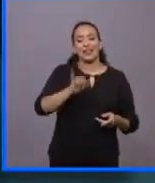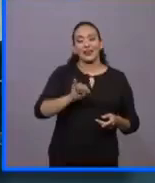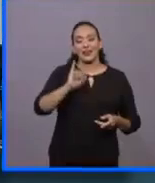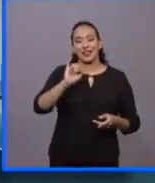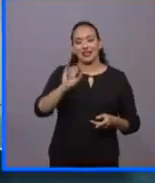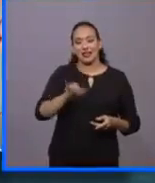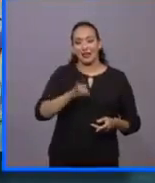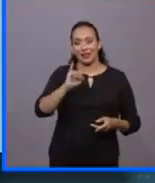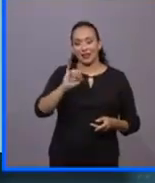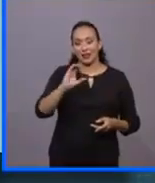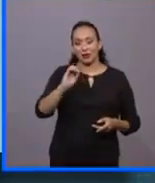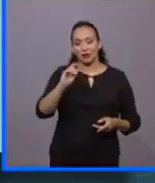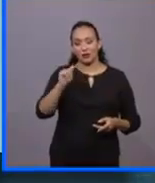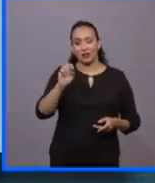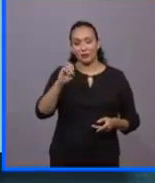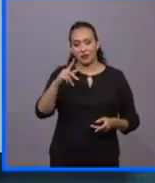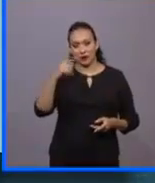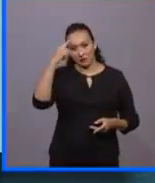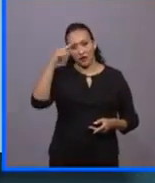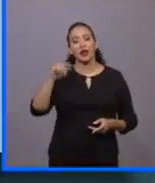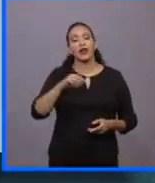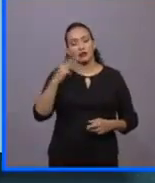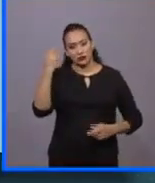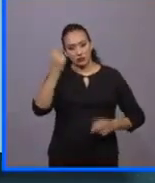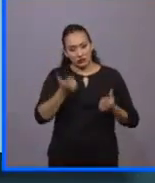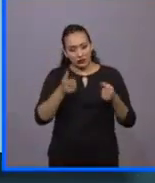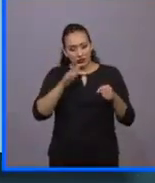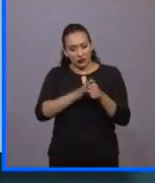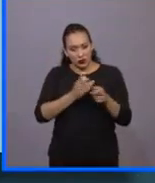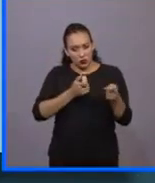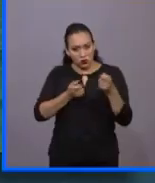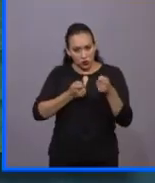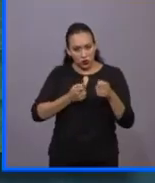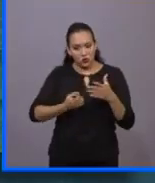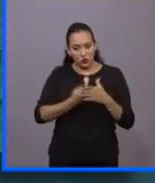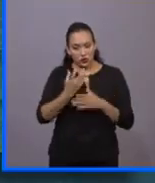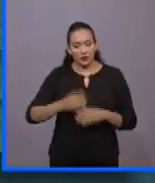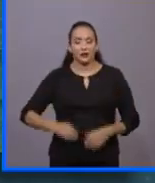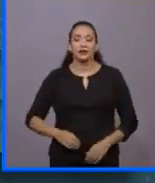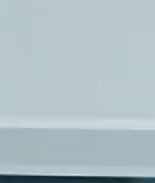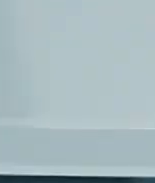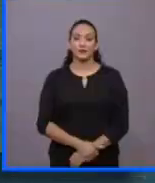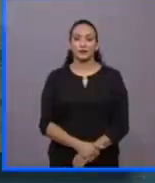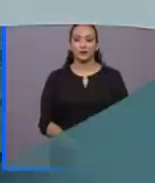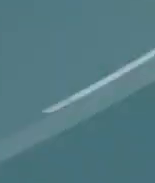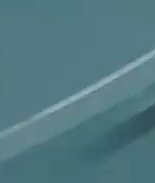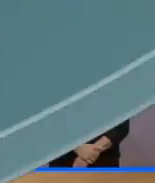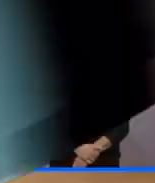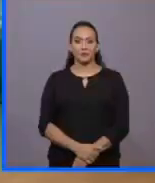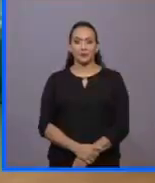de Juárez, con lo cual se busca optimizar la administración de justicia en la región.